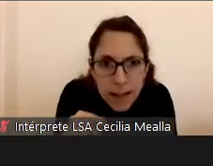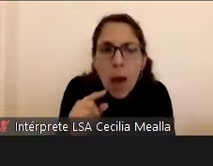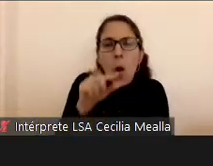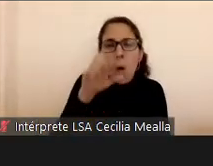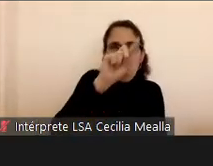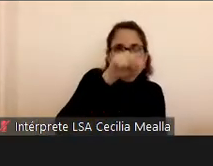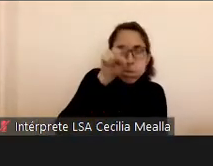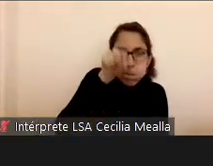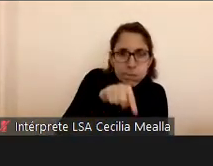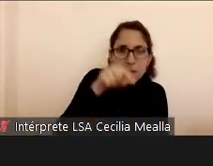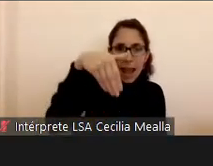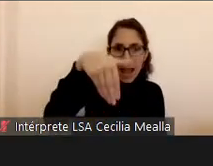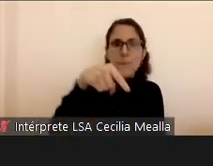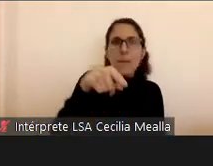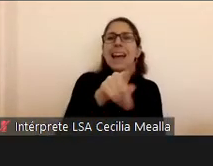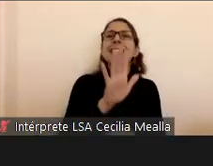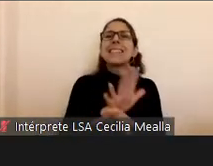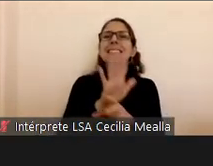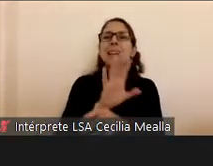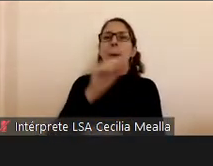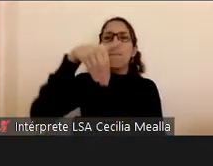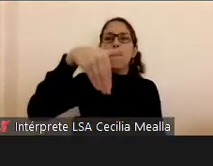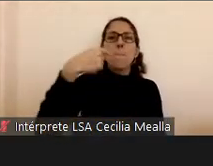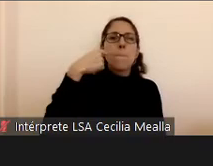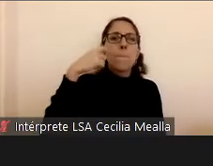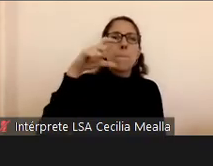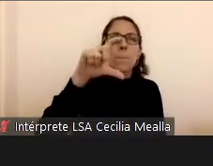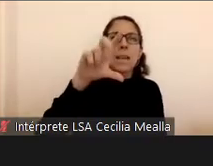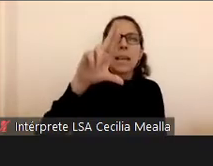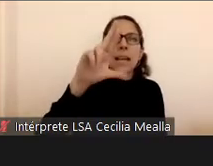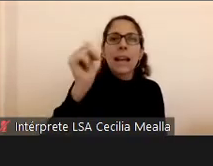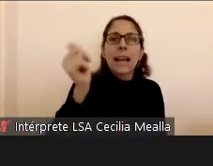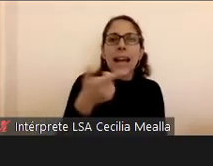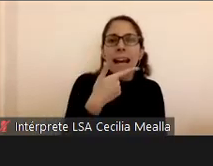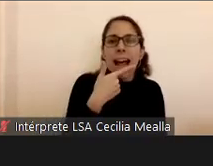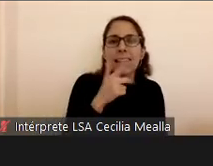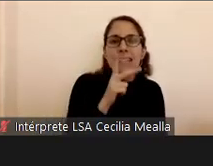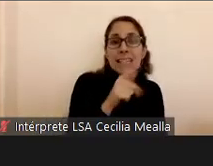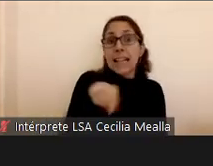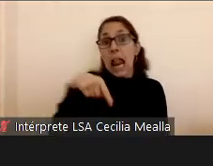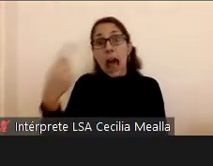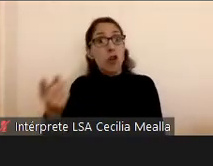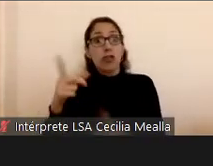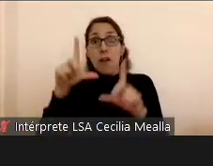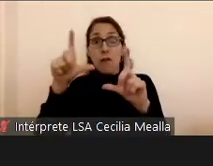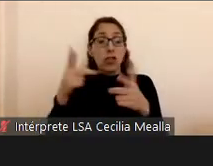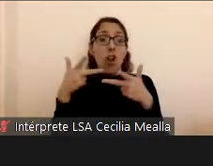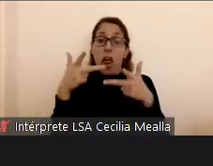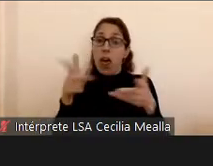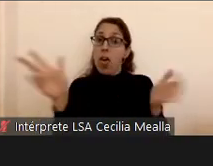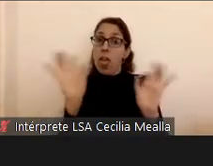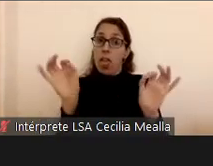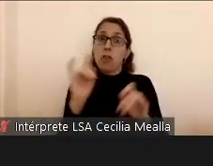¿sí? ¿Sí? Y acá no lo dice, pero lo van a tener que buscar.